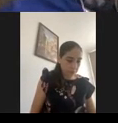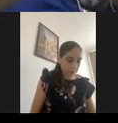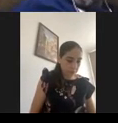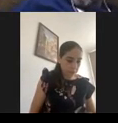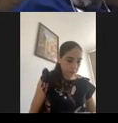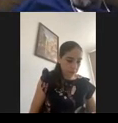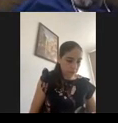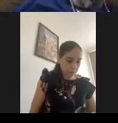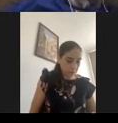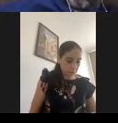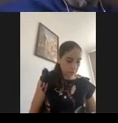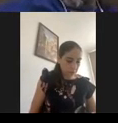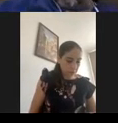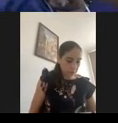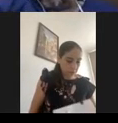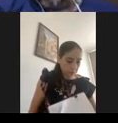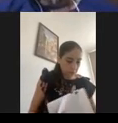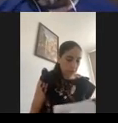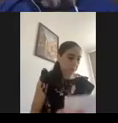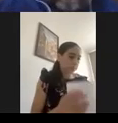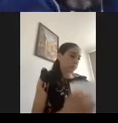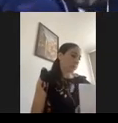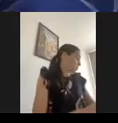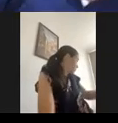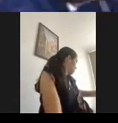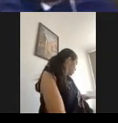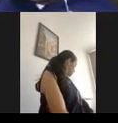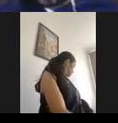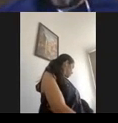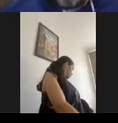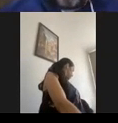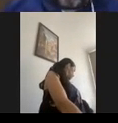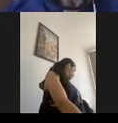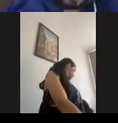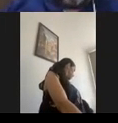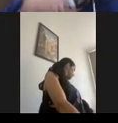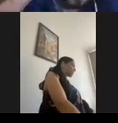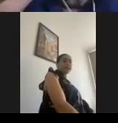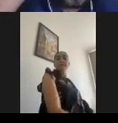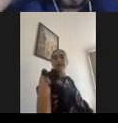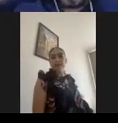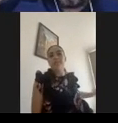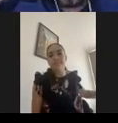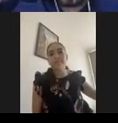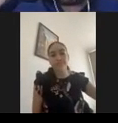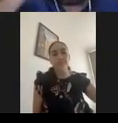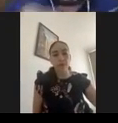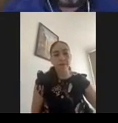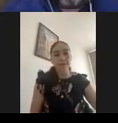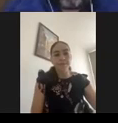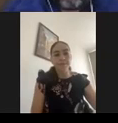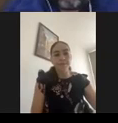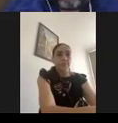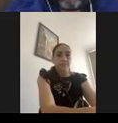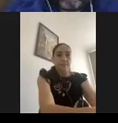Entonces, no es vinculante. Yo creo que a alguien se le olvidó y por eso del no te entumas muchos se